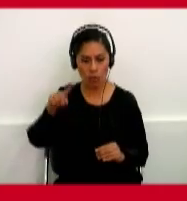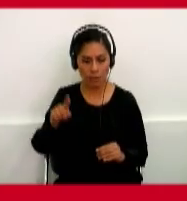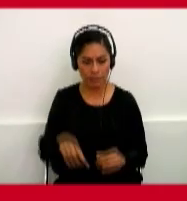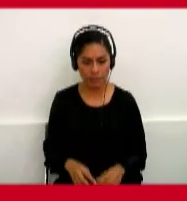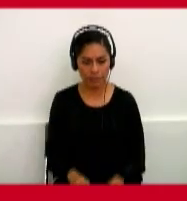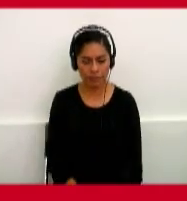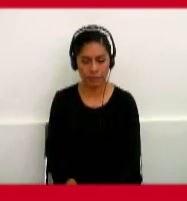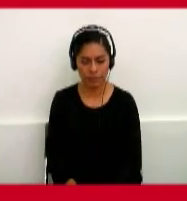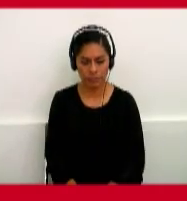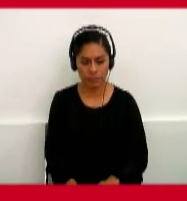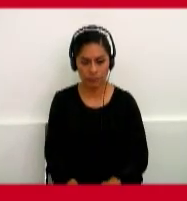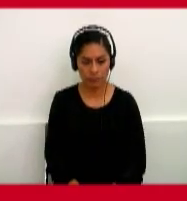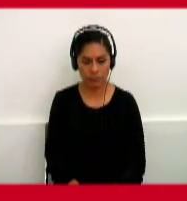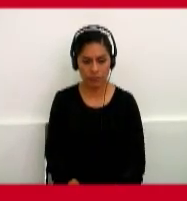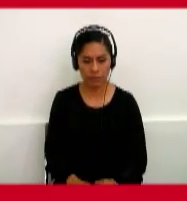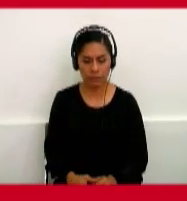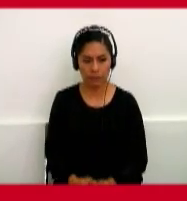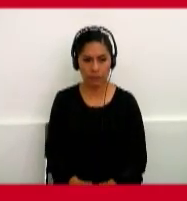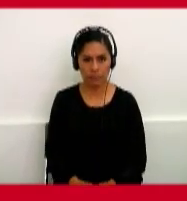Bien,